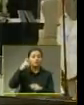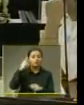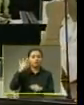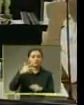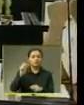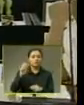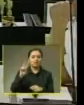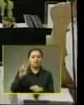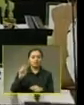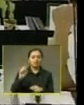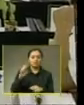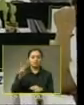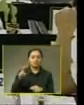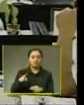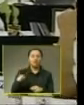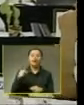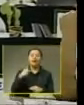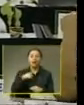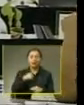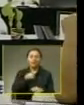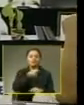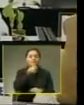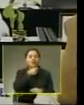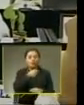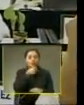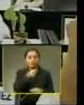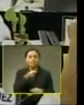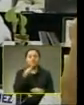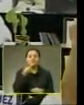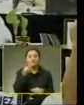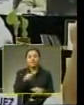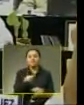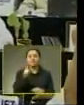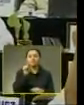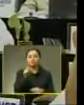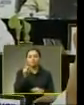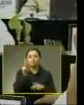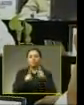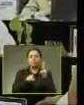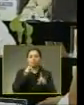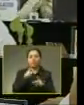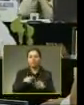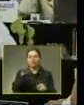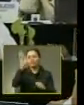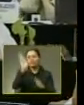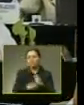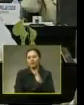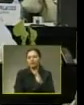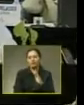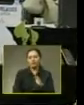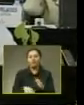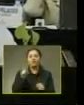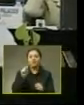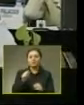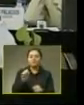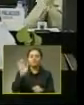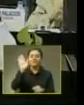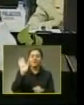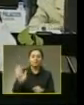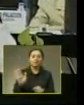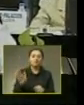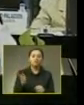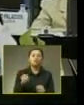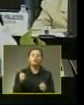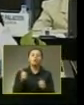Chávez, las encuestas dicen que su popularidad bajó, y es que se atentó contra la libertad